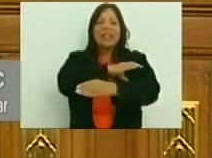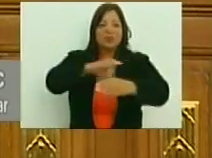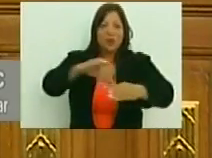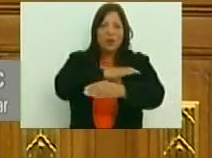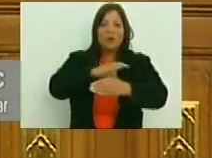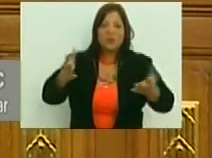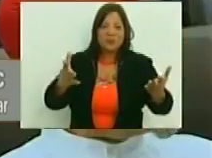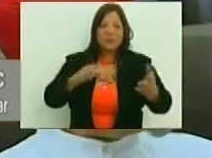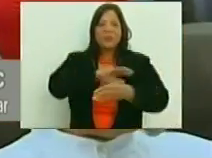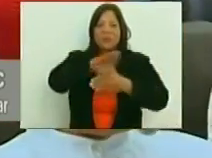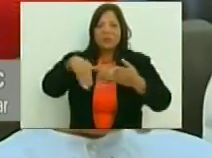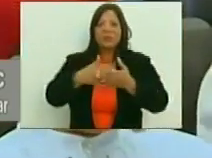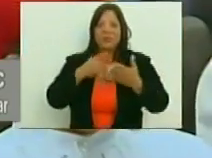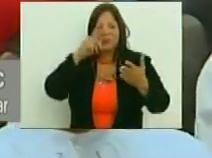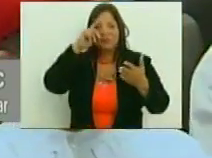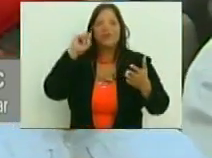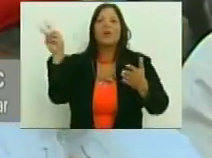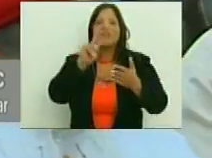negar?